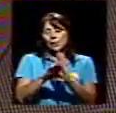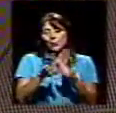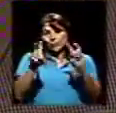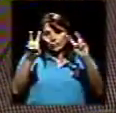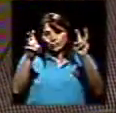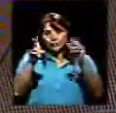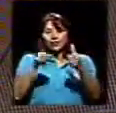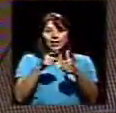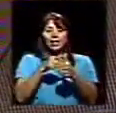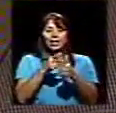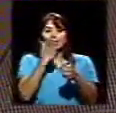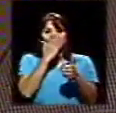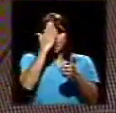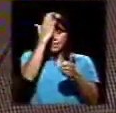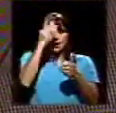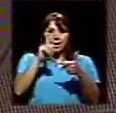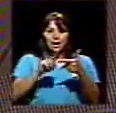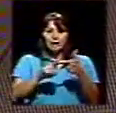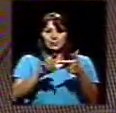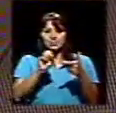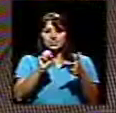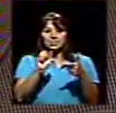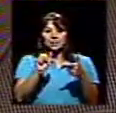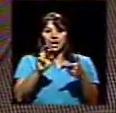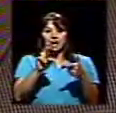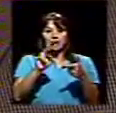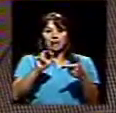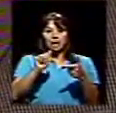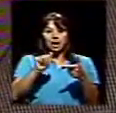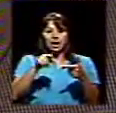que están muy lejos uno del otro, deben tener